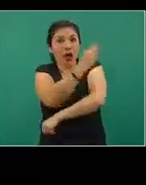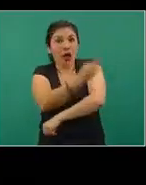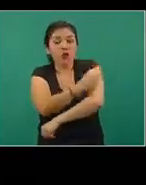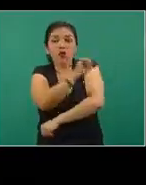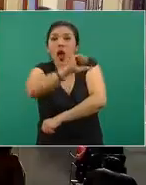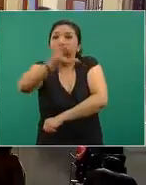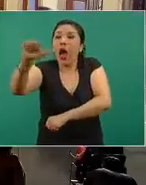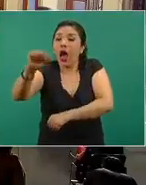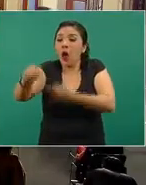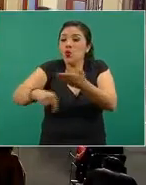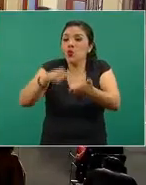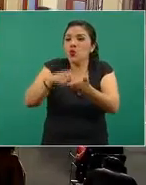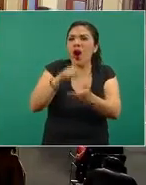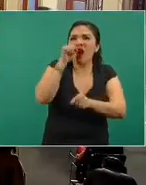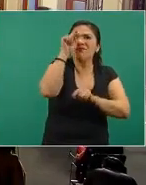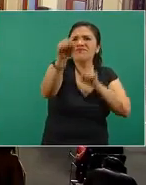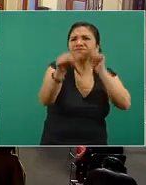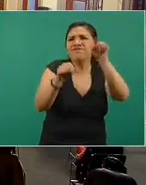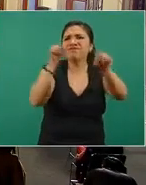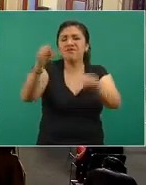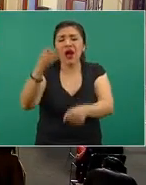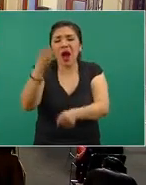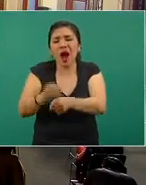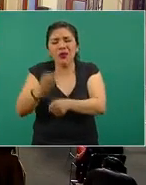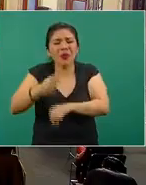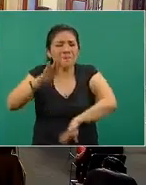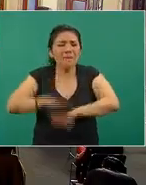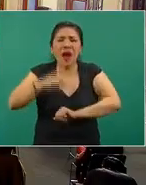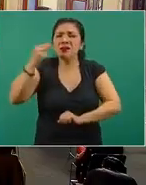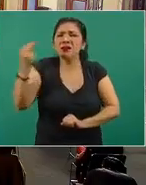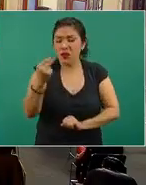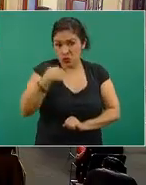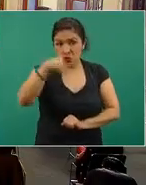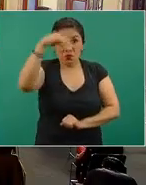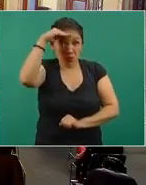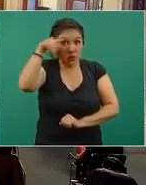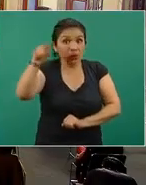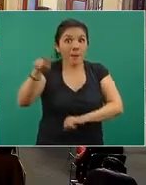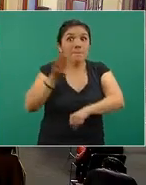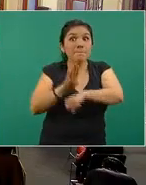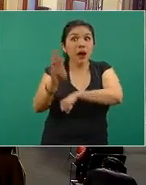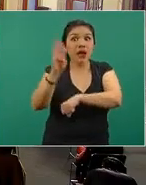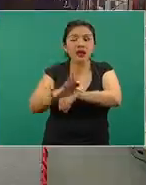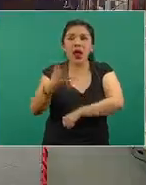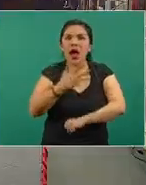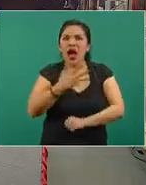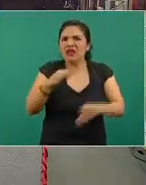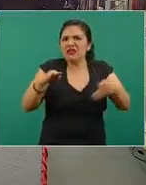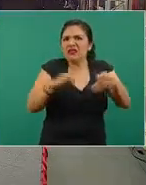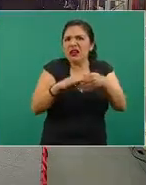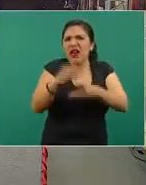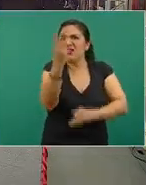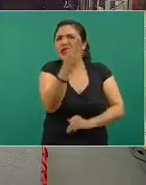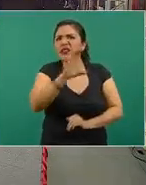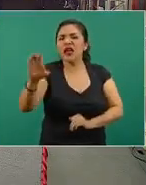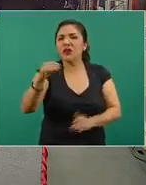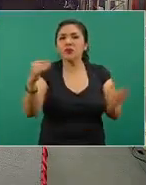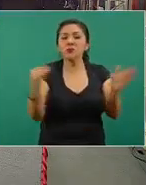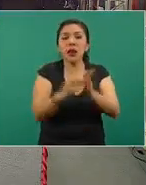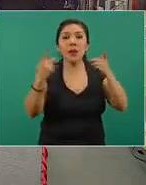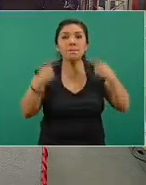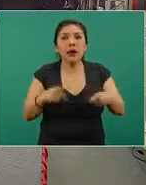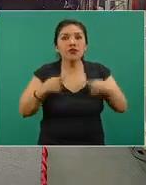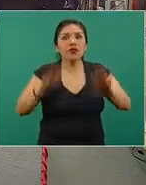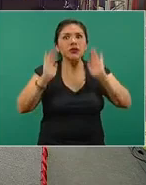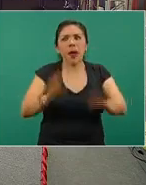que en este momento la requieren más? Pienso que Brasil tiene casi 300,000 personas que